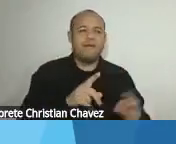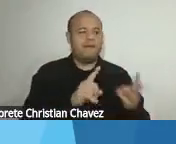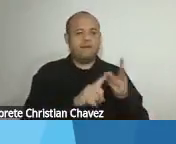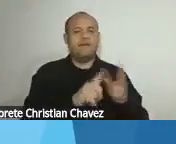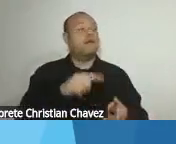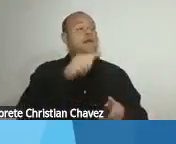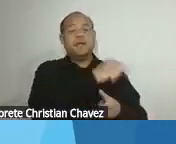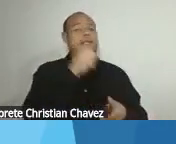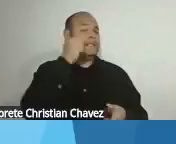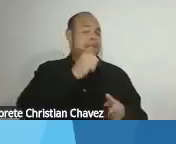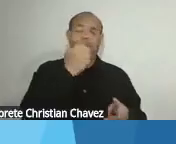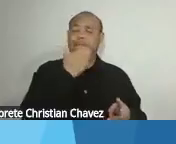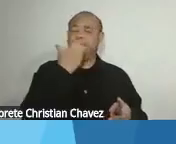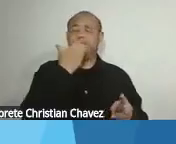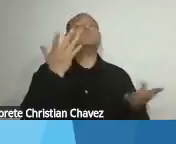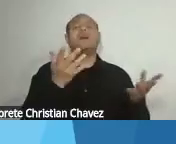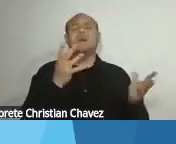comer?